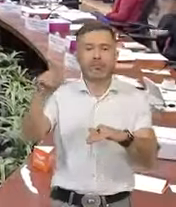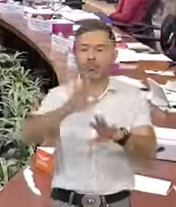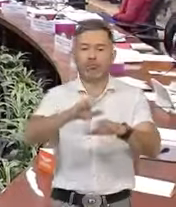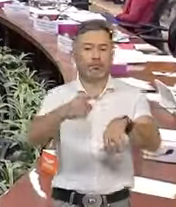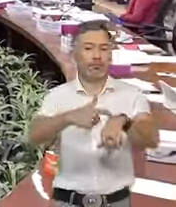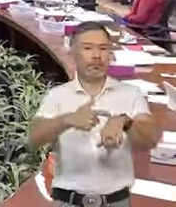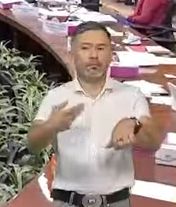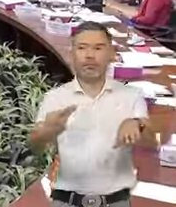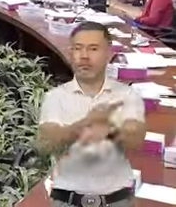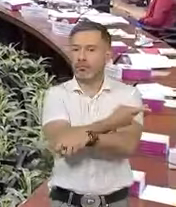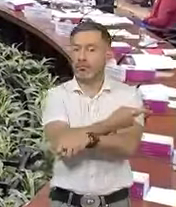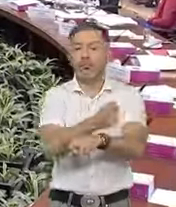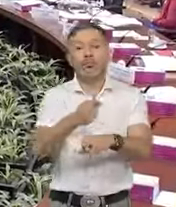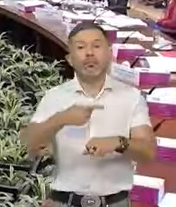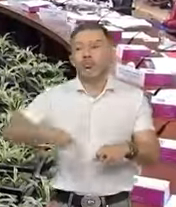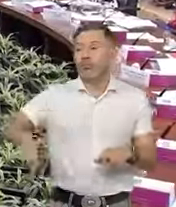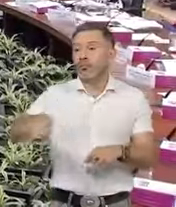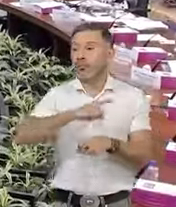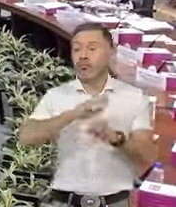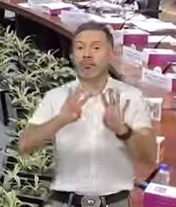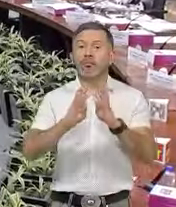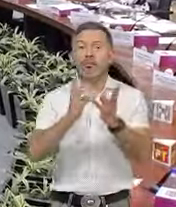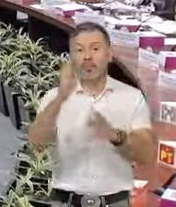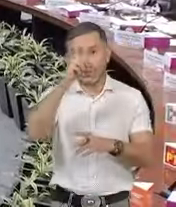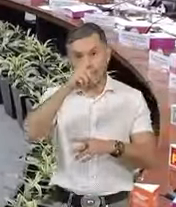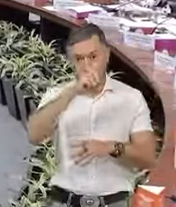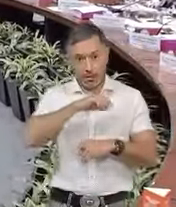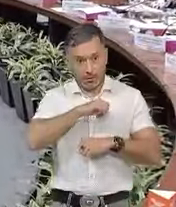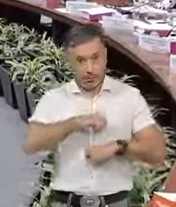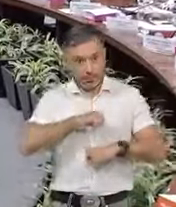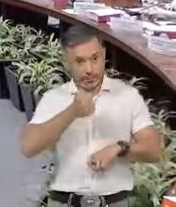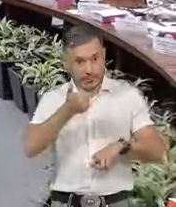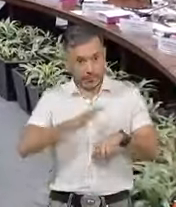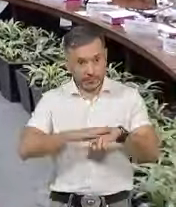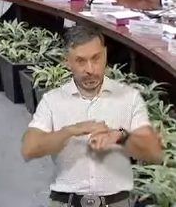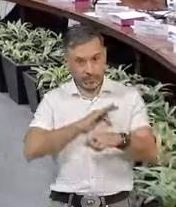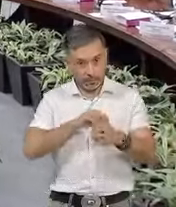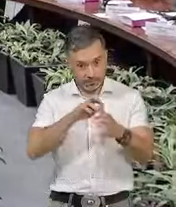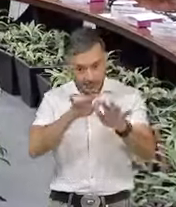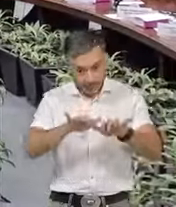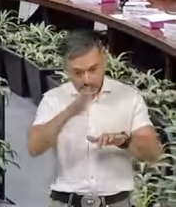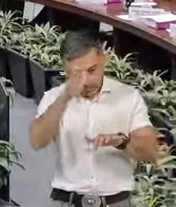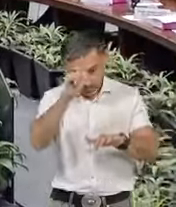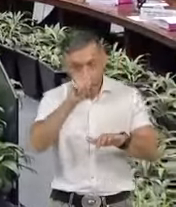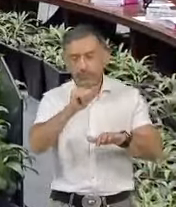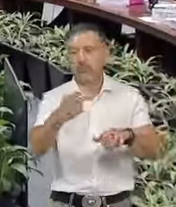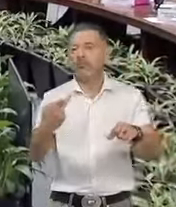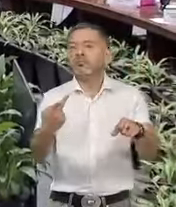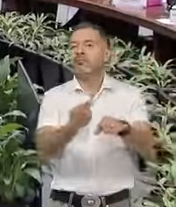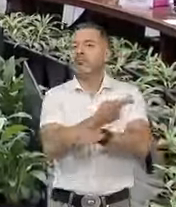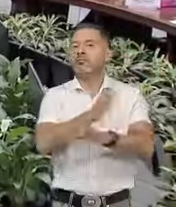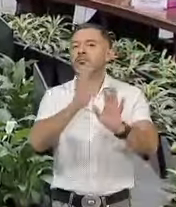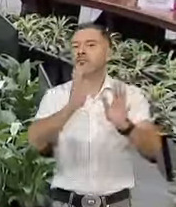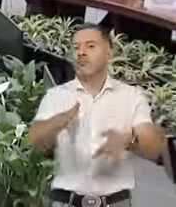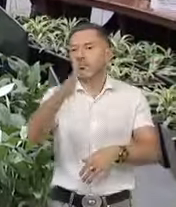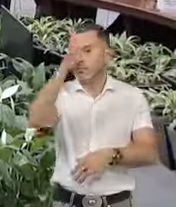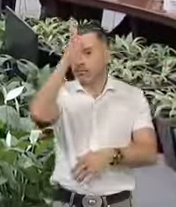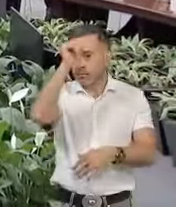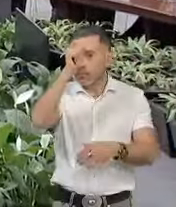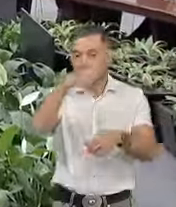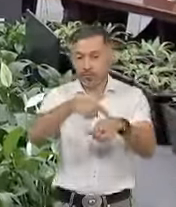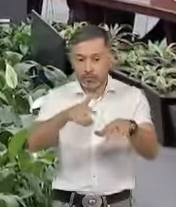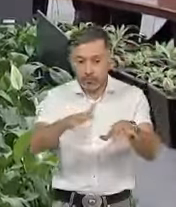autoridad administrativa nosotros no teníamos elementos para modificar un acuerdo que ya se había tomado en este consejo